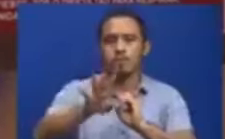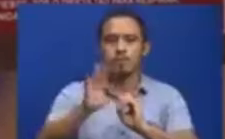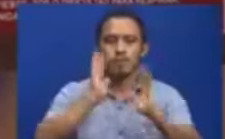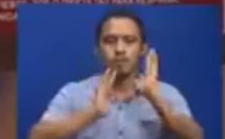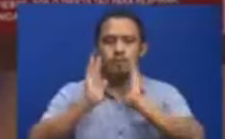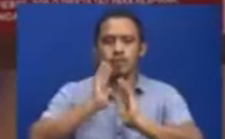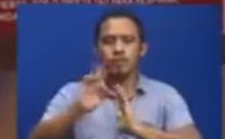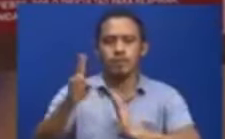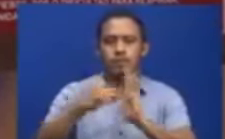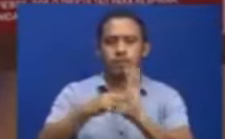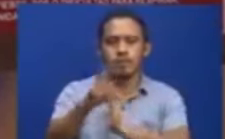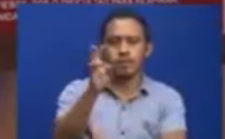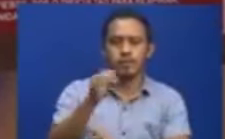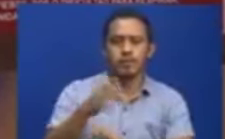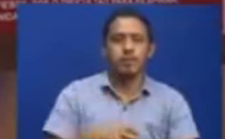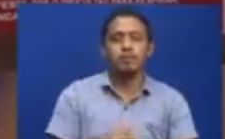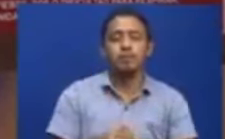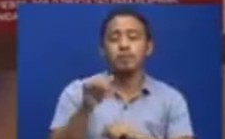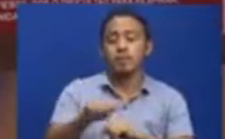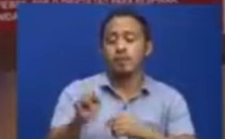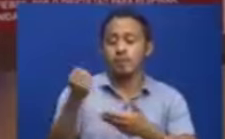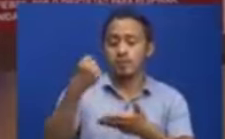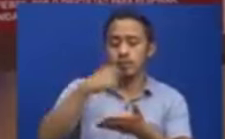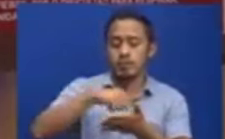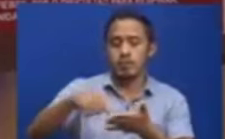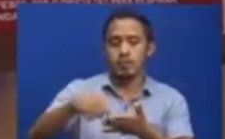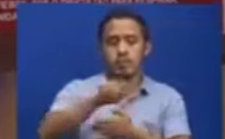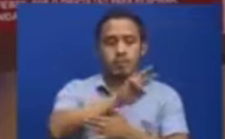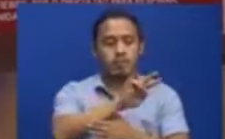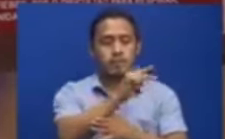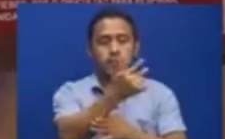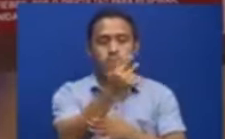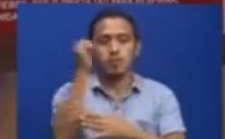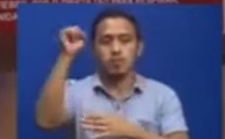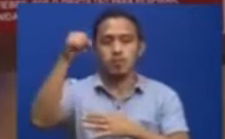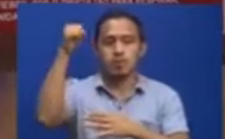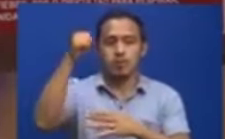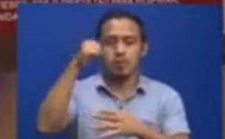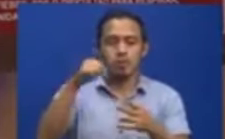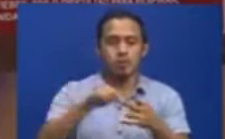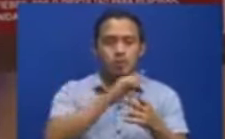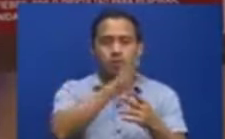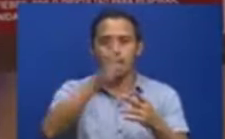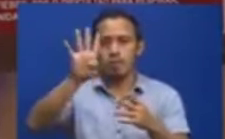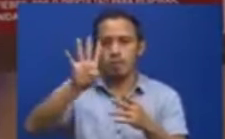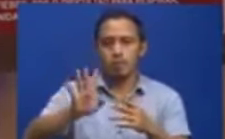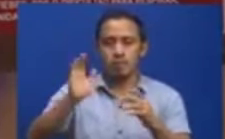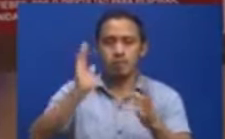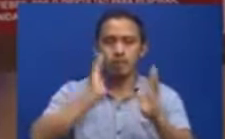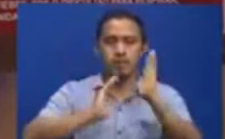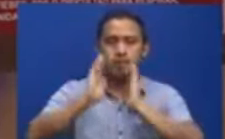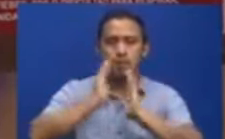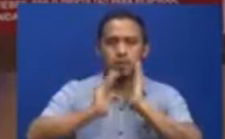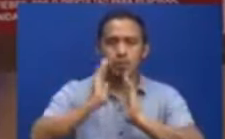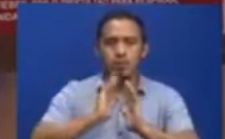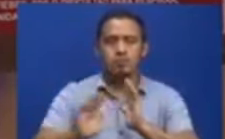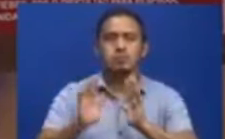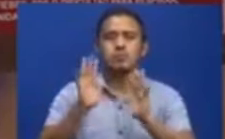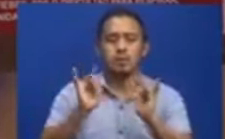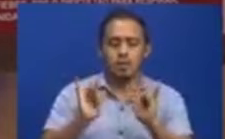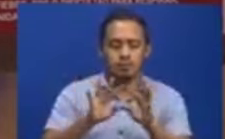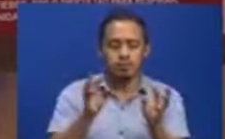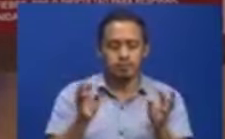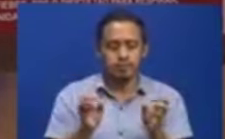2020. Durante la presente semana, que comprende del 28 de julio al 4 de agosto, hemos atendido y dado